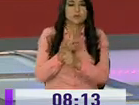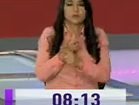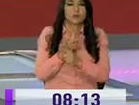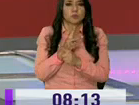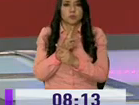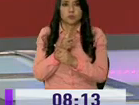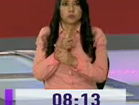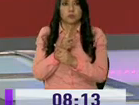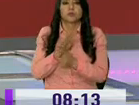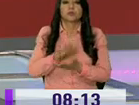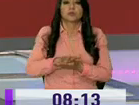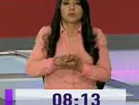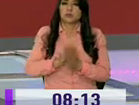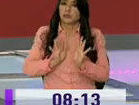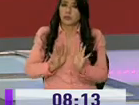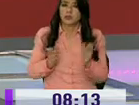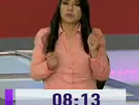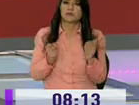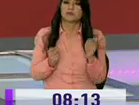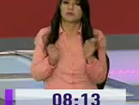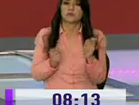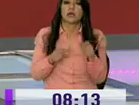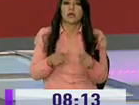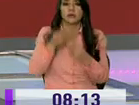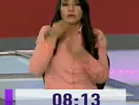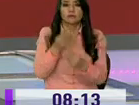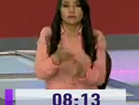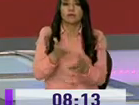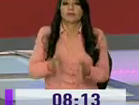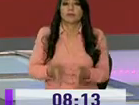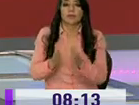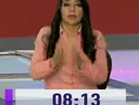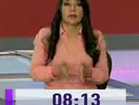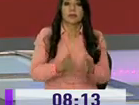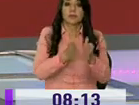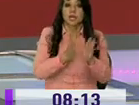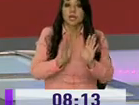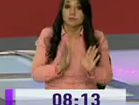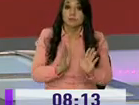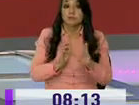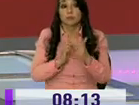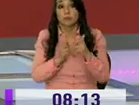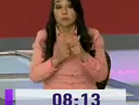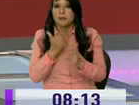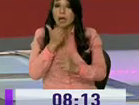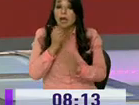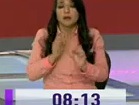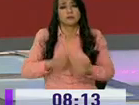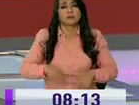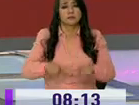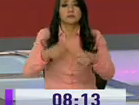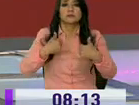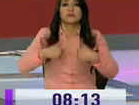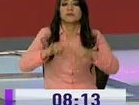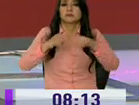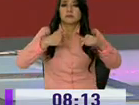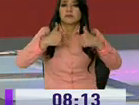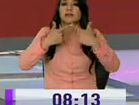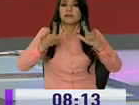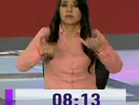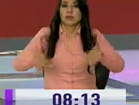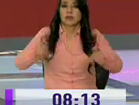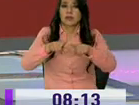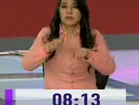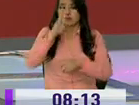cuidado, tranquilidad en conducir y acá les vamos a informar las vías en las cuales, de alguna manera, pues están libres de estos que